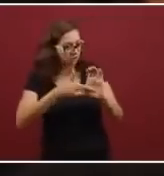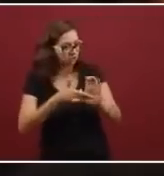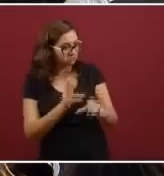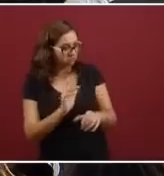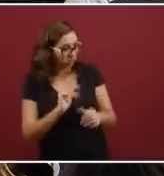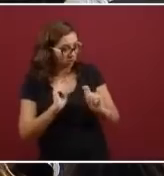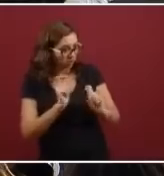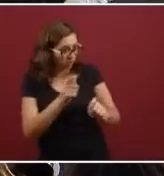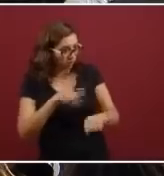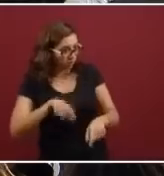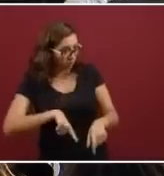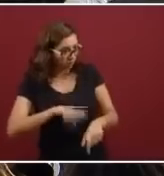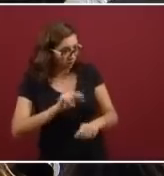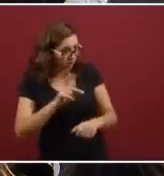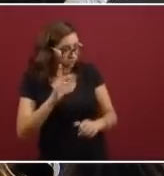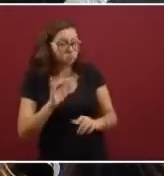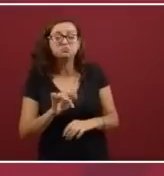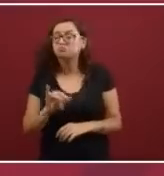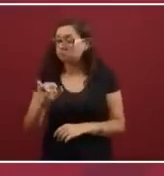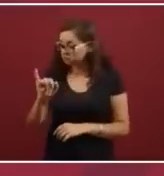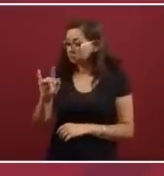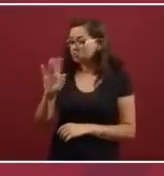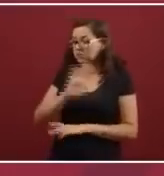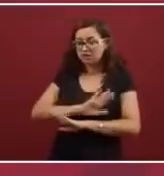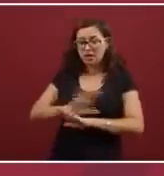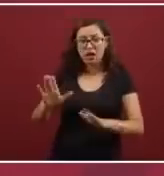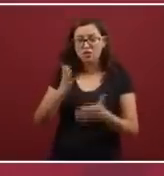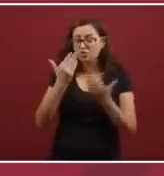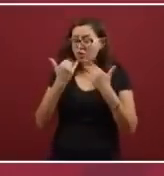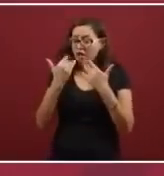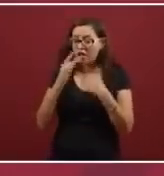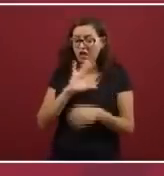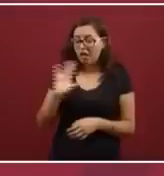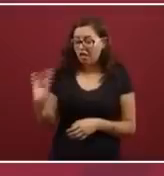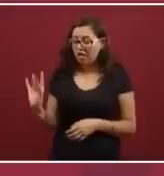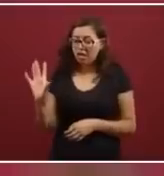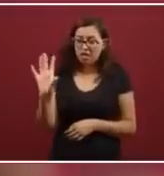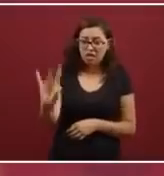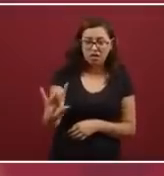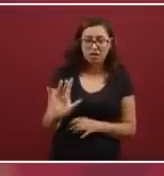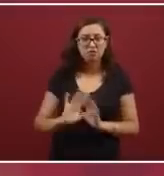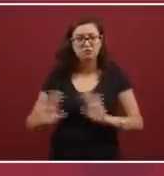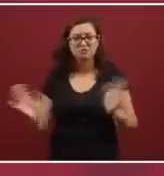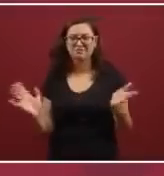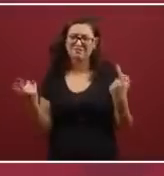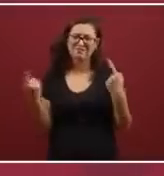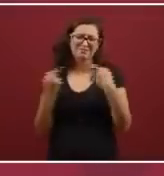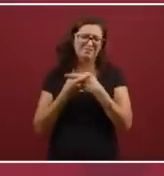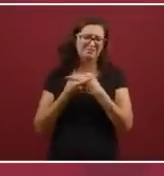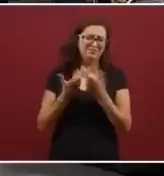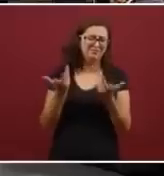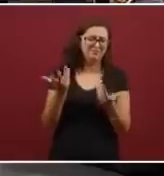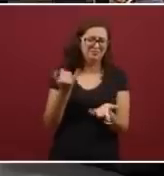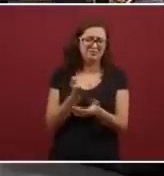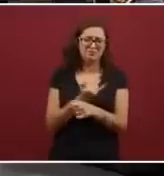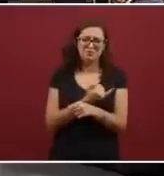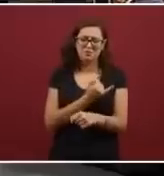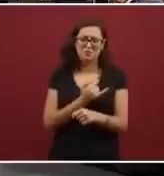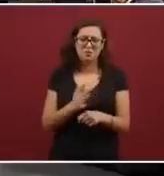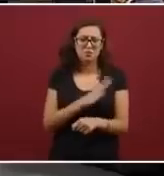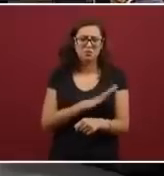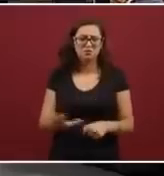todo se acaban los intermediarios finalmente al exponerle una reportera dos casos de corrupción en el deporte